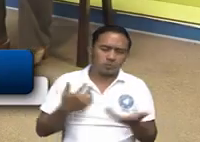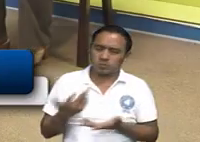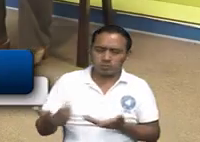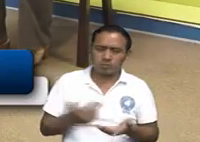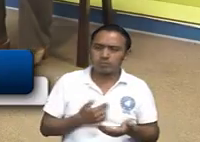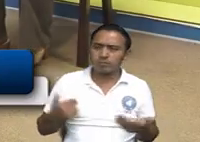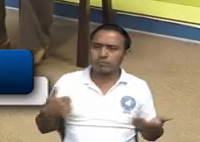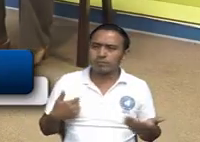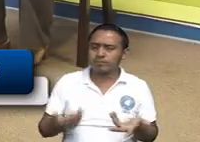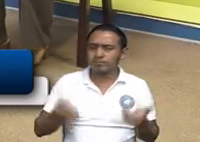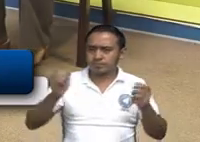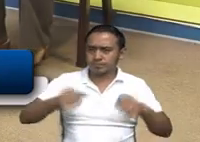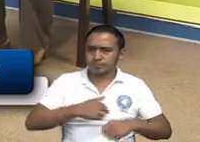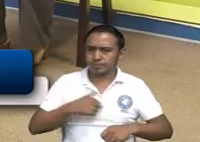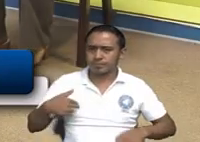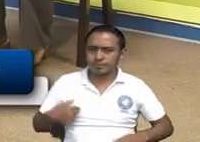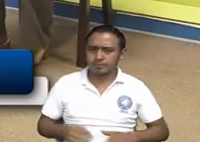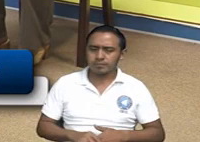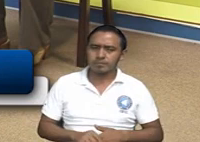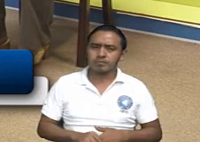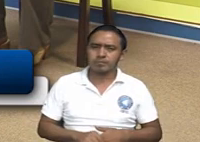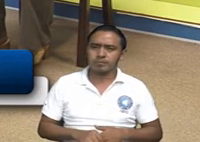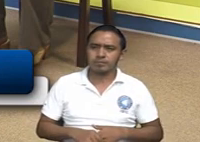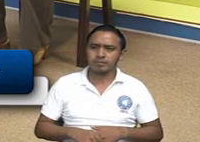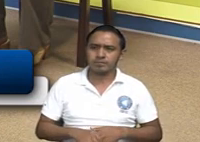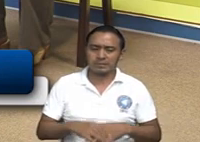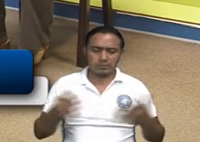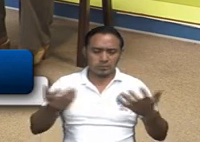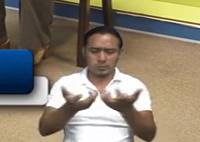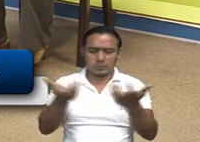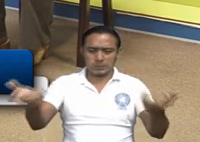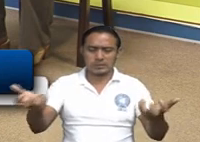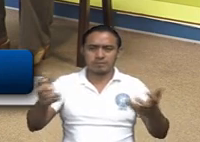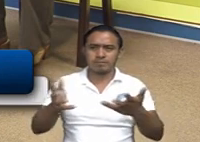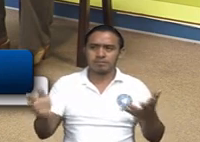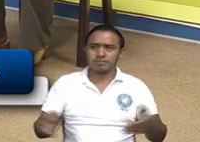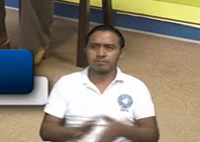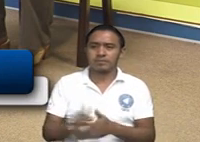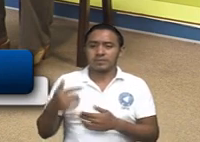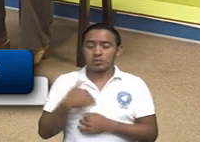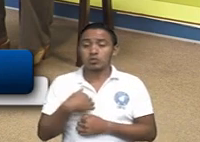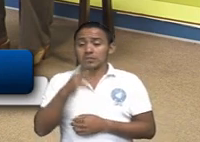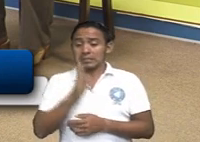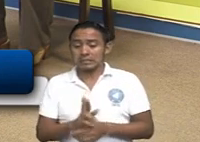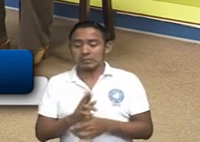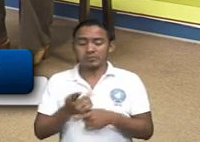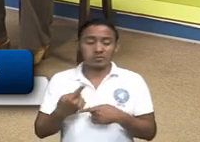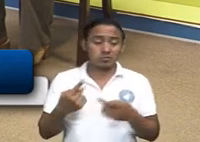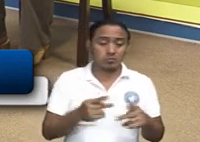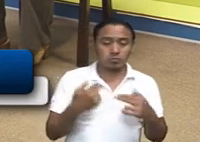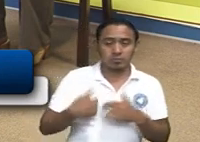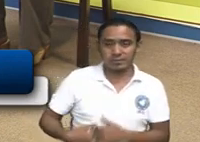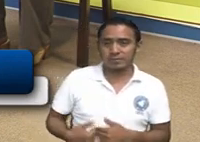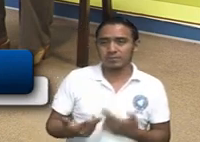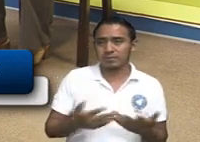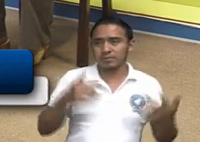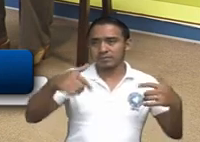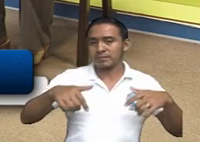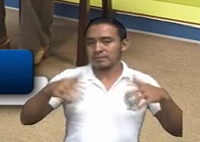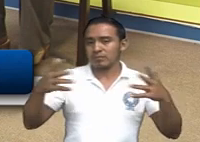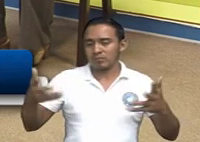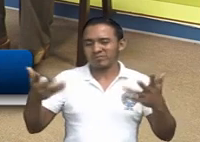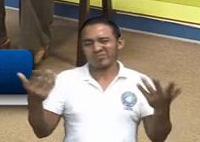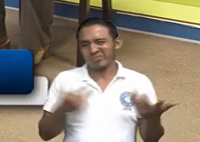así padres pueden lidiar con esa disyuntiva de que soy religioso, pero también soy humano, vivo en este